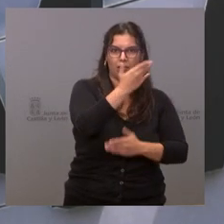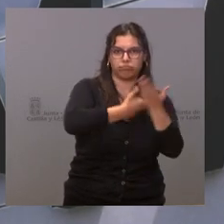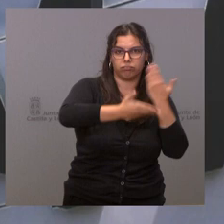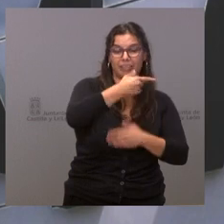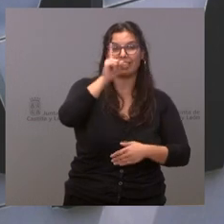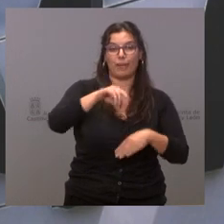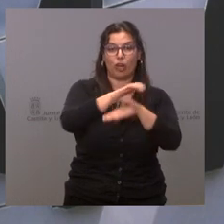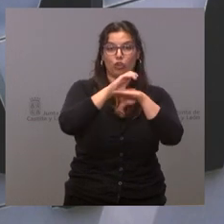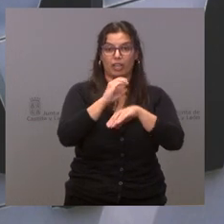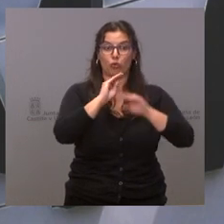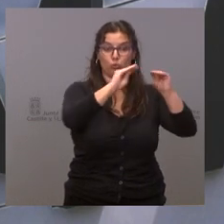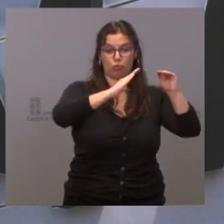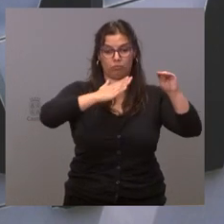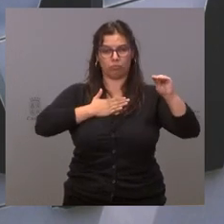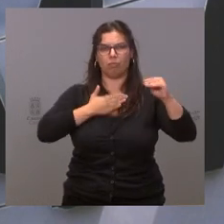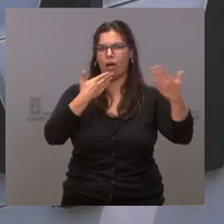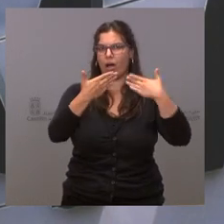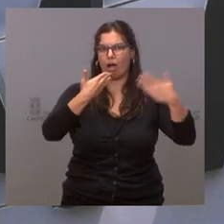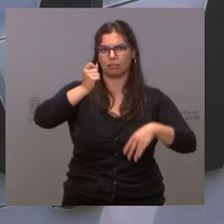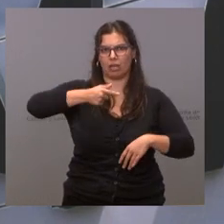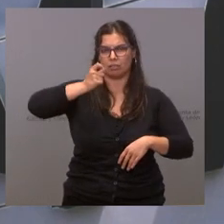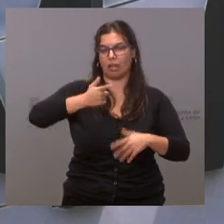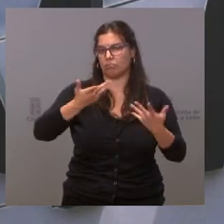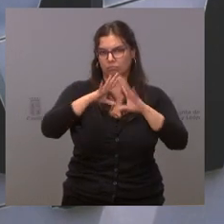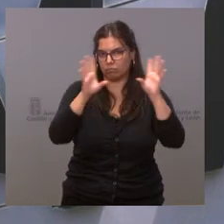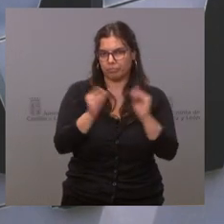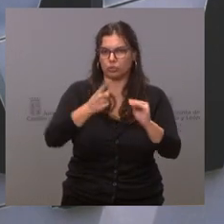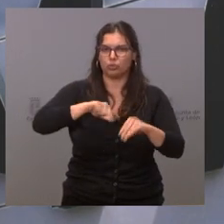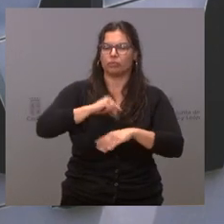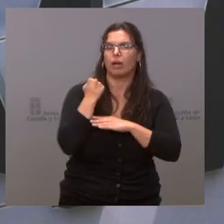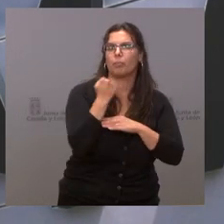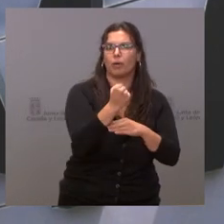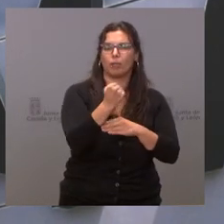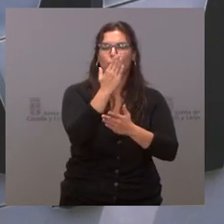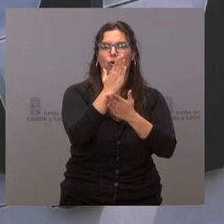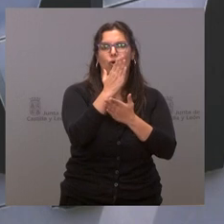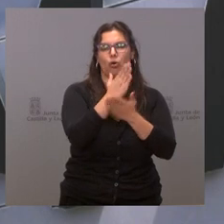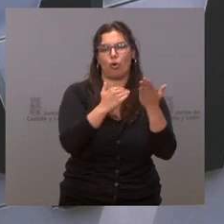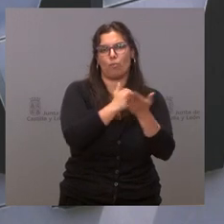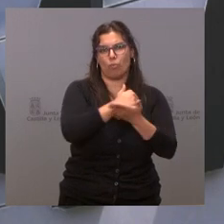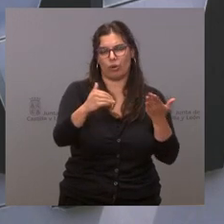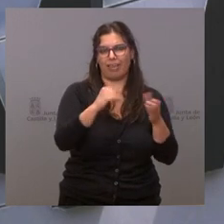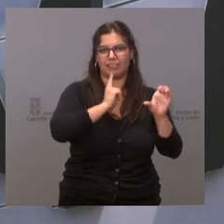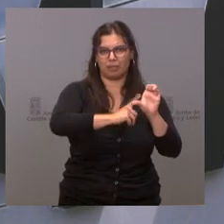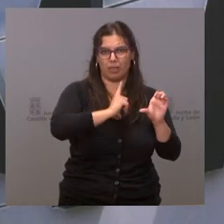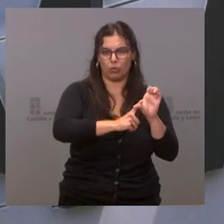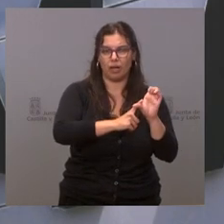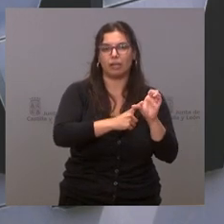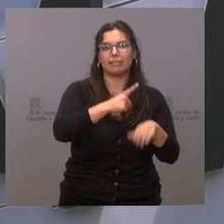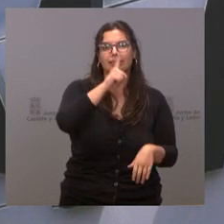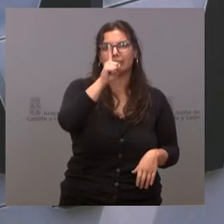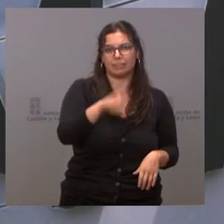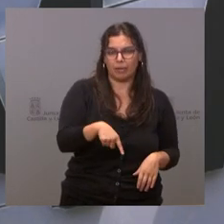están hablando de manera cotidiana en fin nuestro apoyo a la comunidad autónoma de extremadura y también